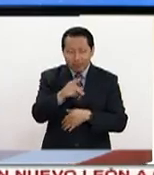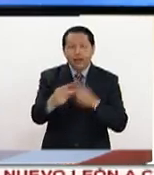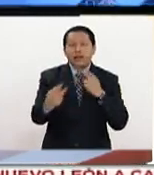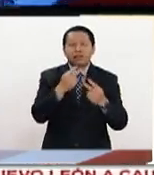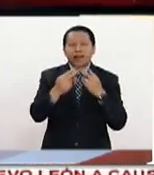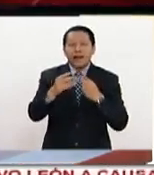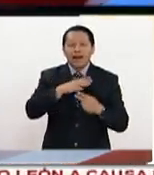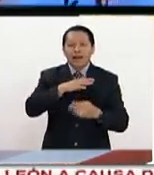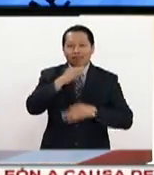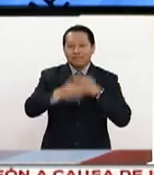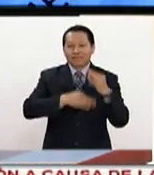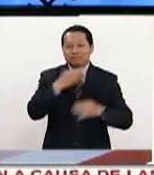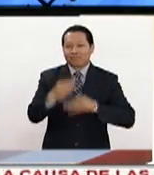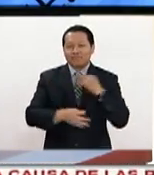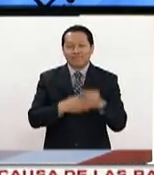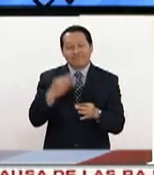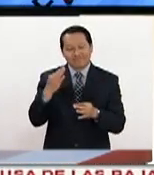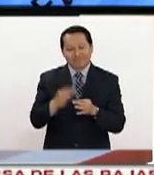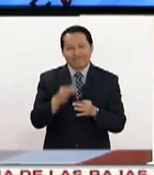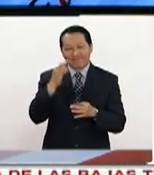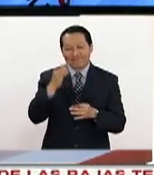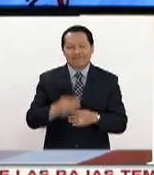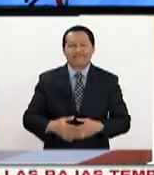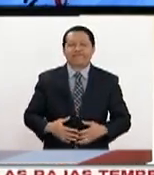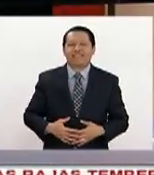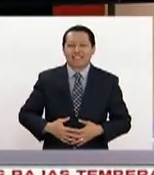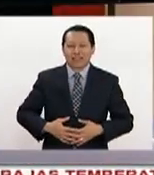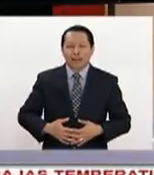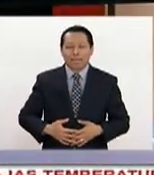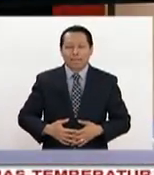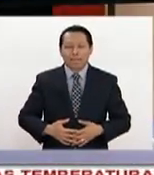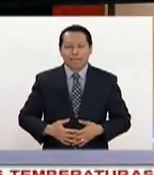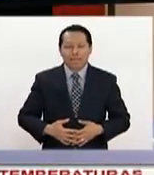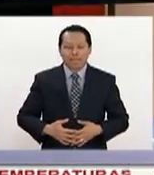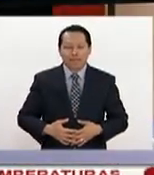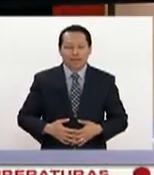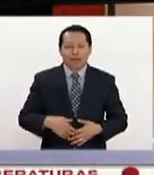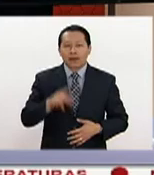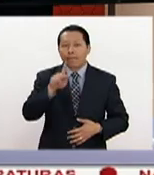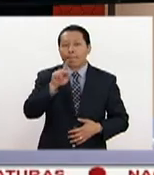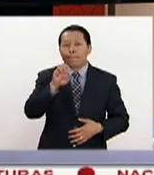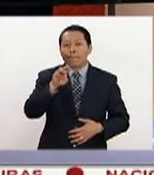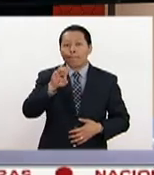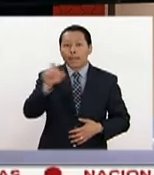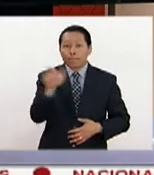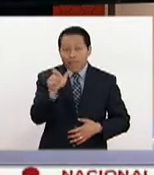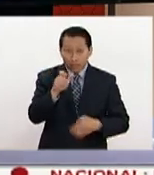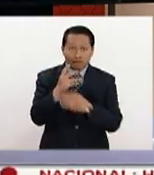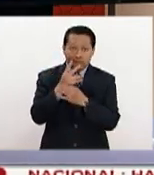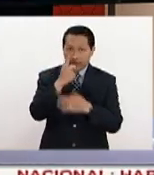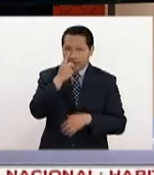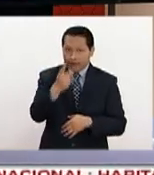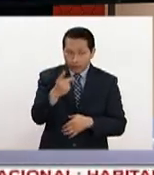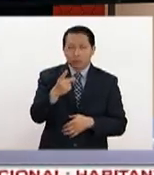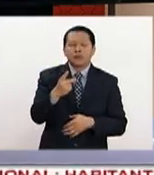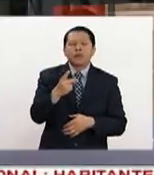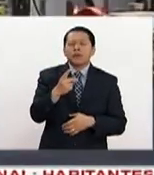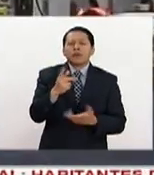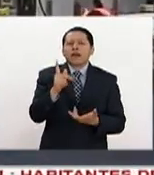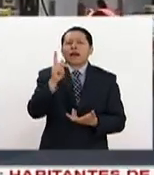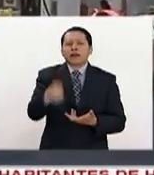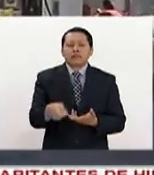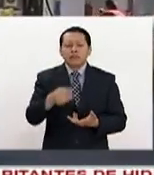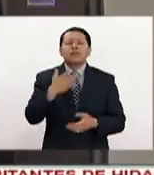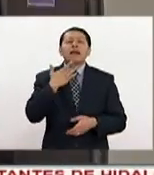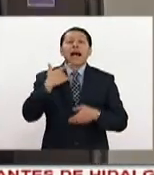Acompáñenos, este es su informativo. Le tenemos la noticia al día. Petróleos Mexicanos reiteró que no va a haber un incremento brusco en